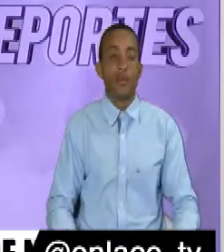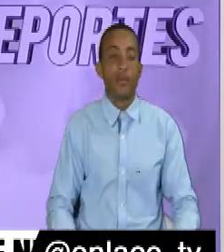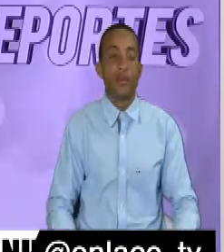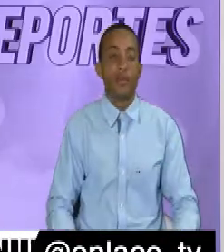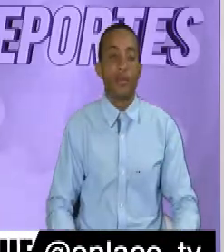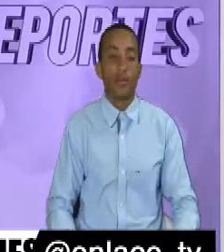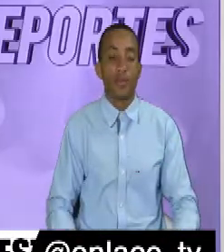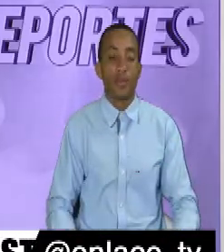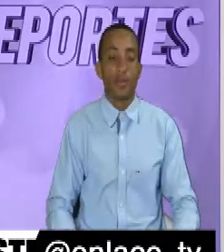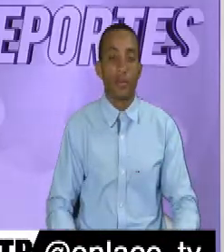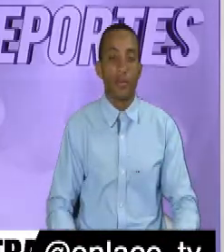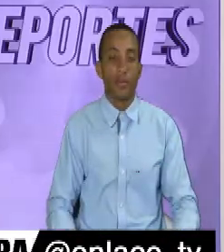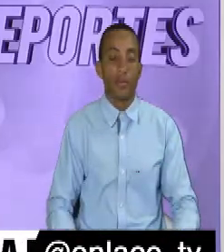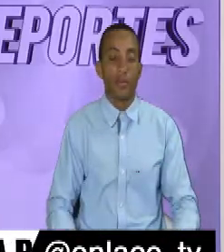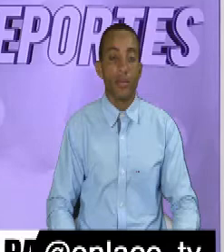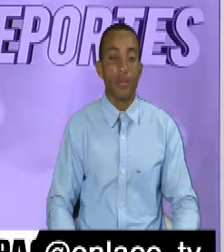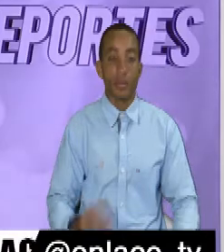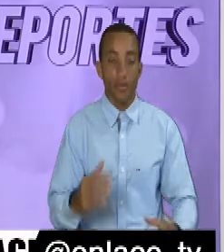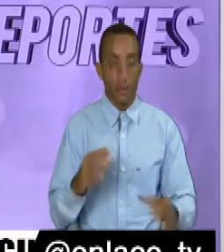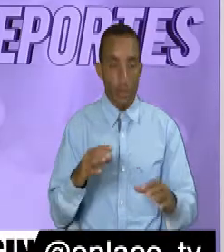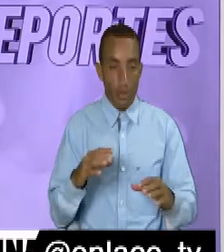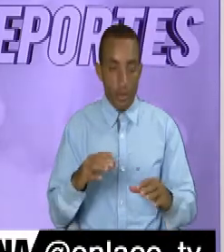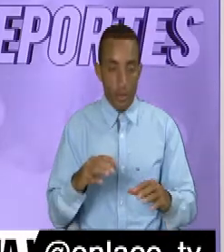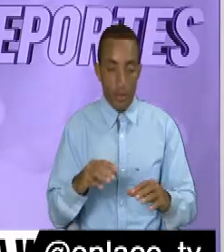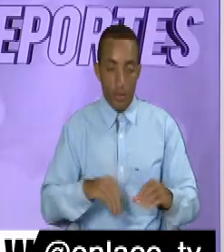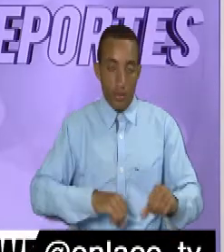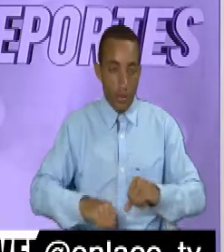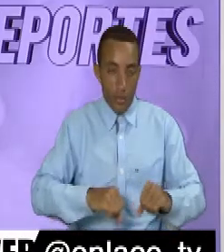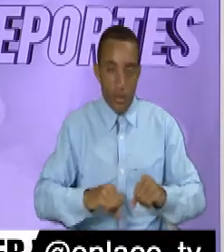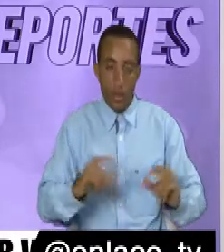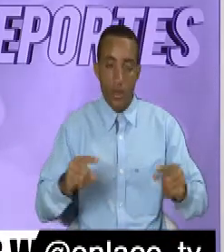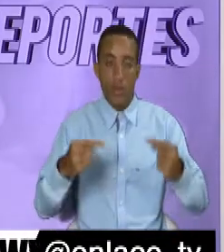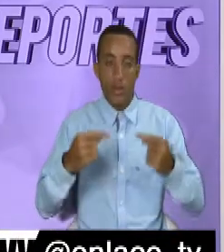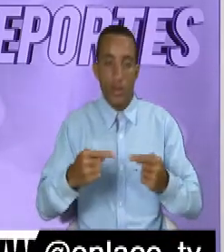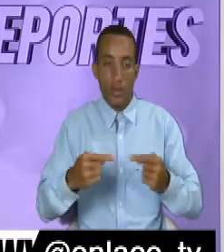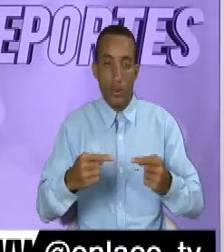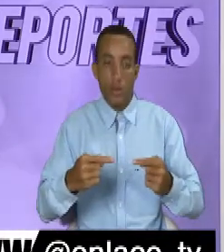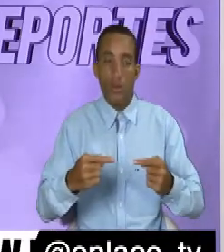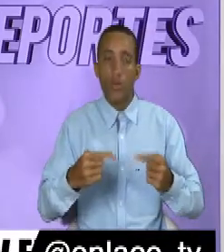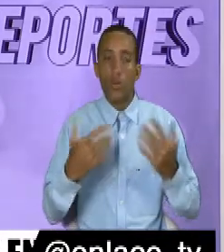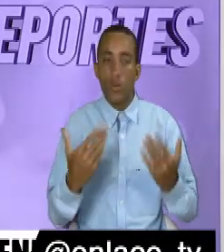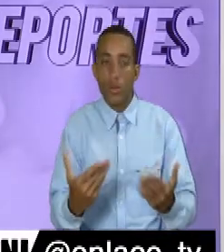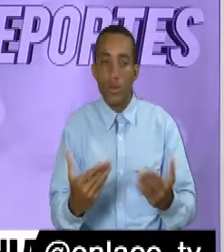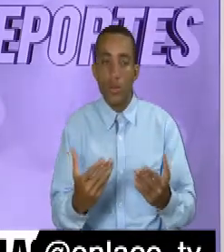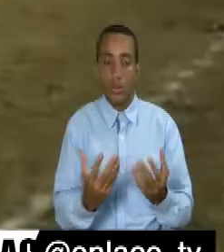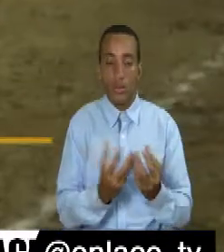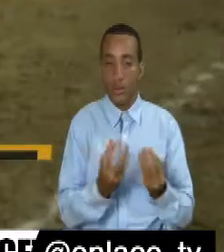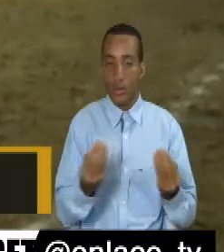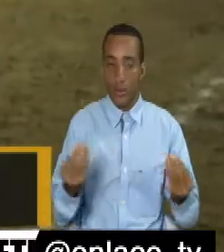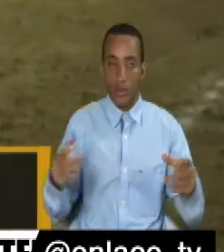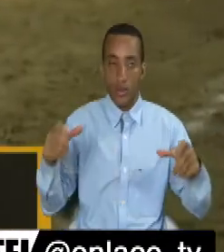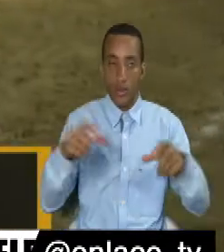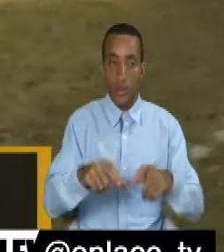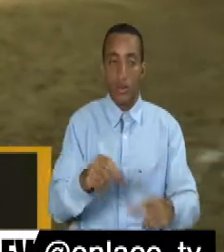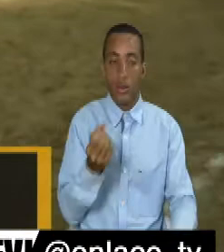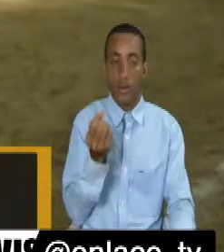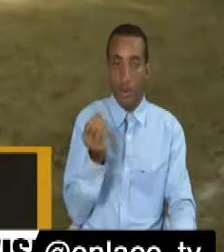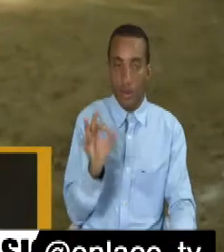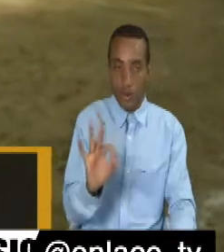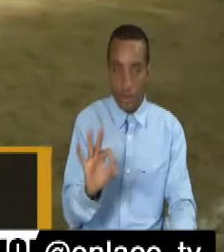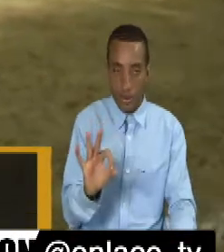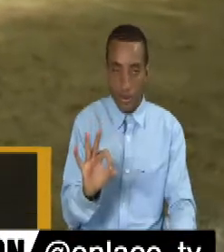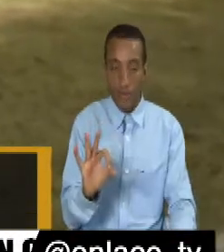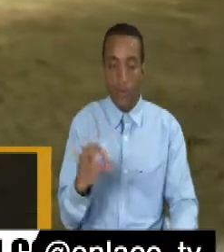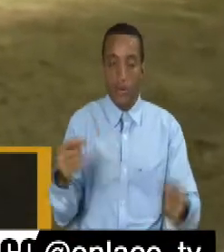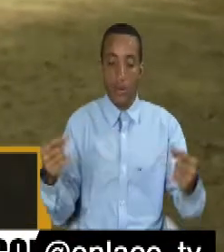Avanza el campeonato de minifútbol en la ciudad de La Pipatón con la participación de 13 equipos. Tres equipos de empresas de la ciudad